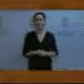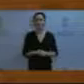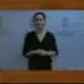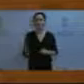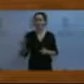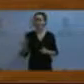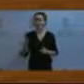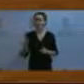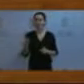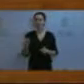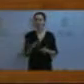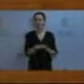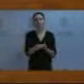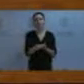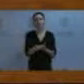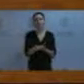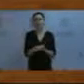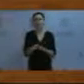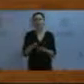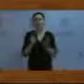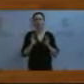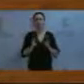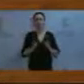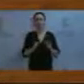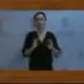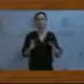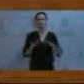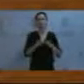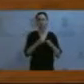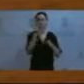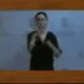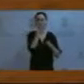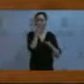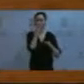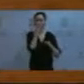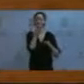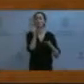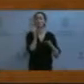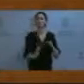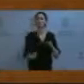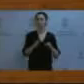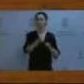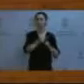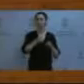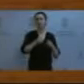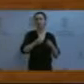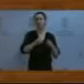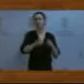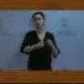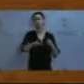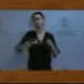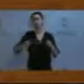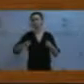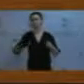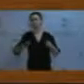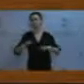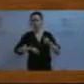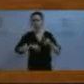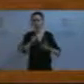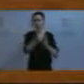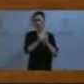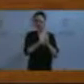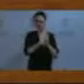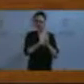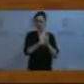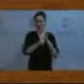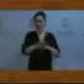acordado con estas organizaciones profesionales los que remitan los profesionales correspondientes, que reúnan los requisitos que se decidan, que